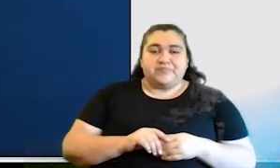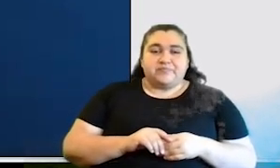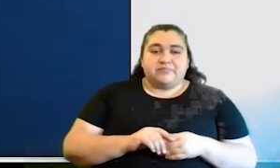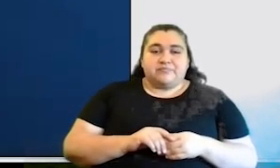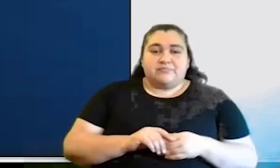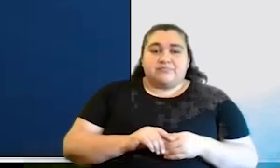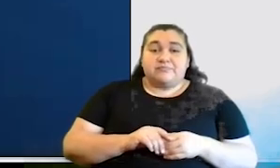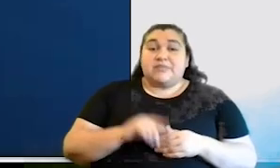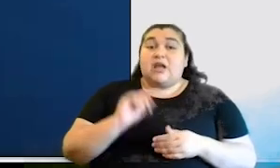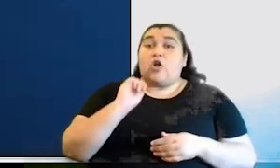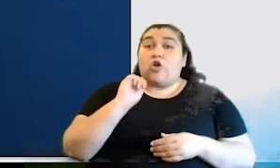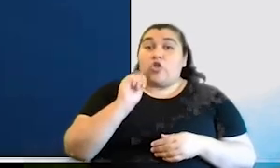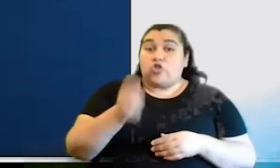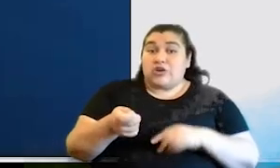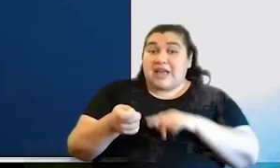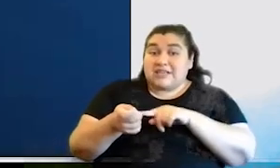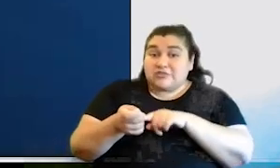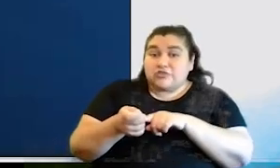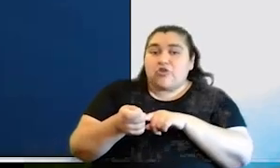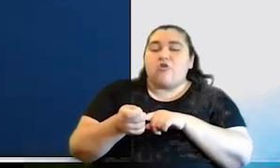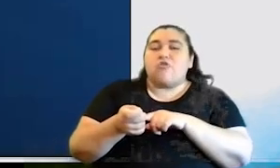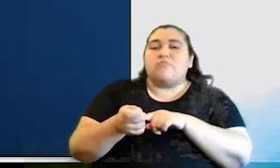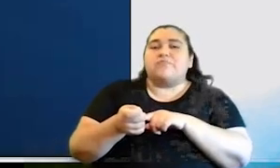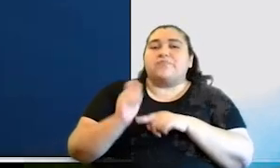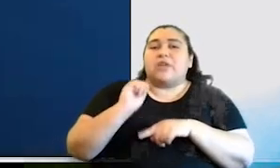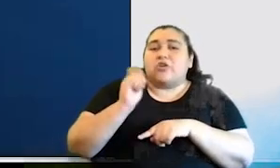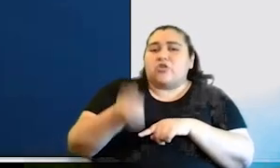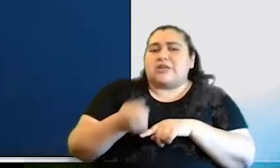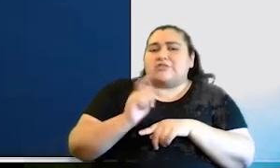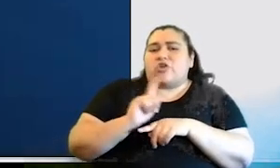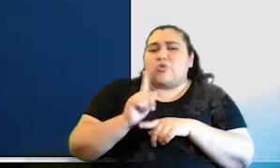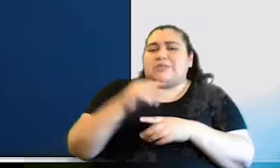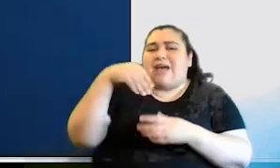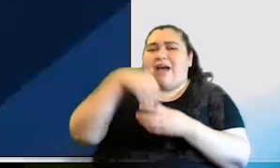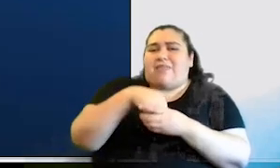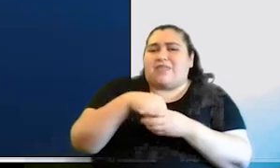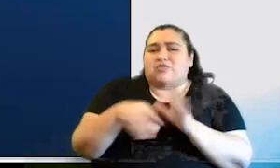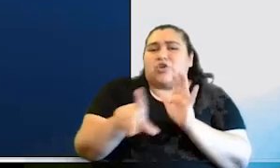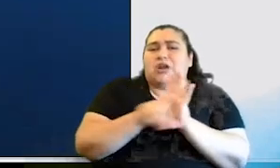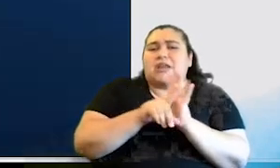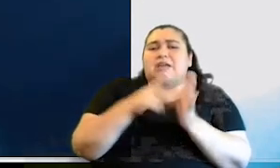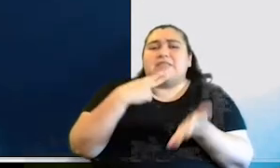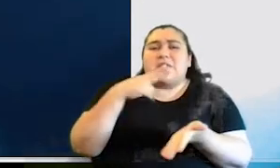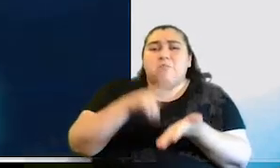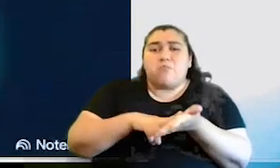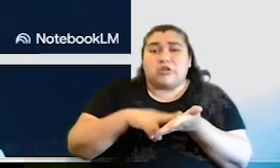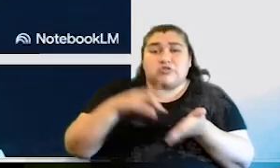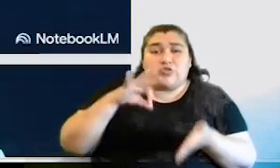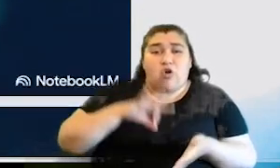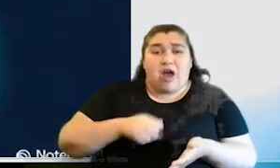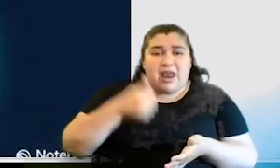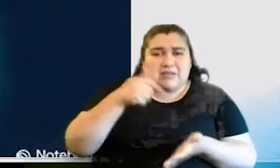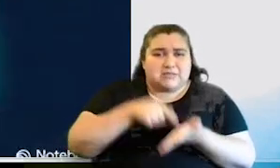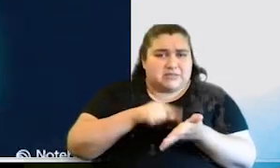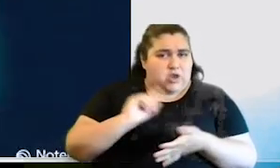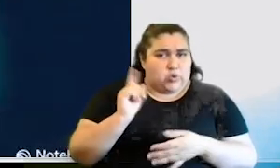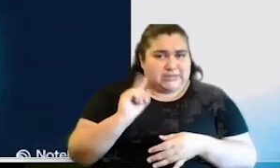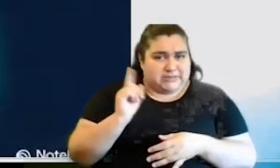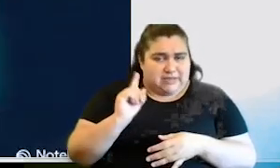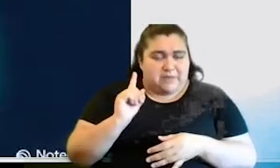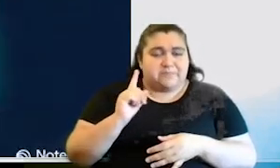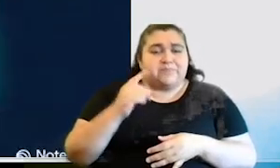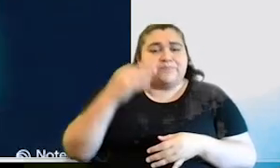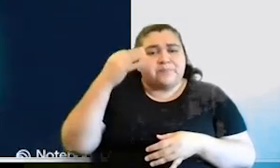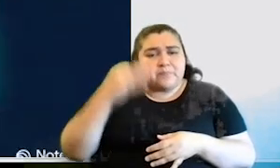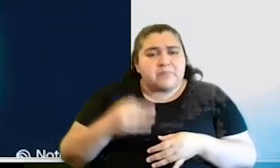Esta donación a sociedades de garantía recíproca no está dentro de lo que es la ley del impuesto a las ganancias, sino que está en la propia ley, como así también